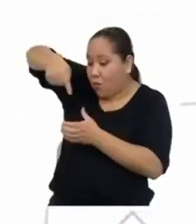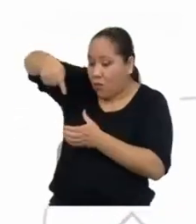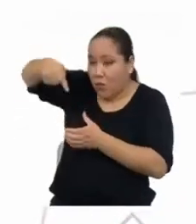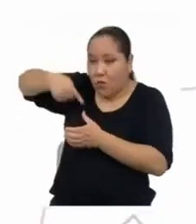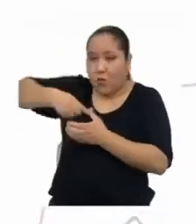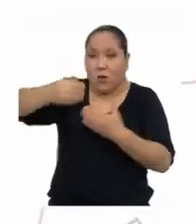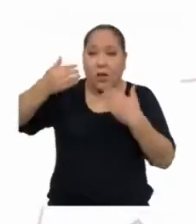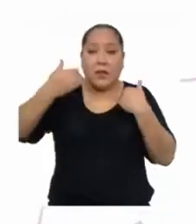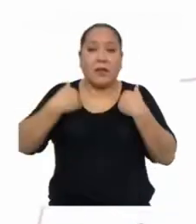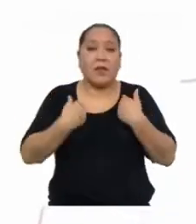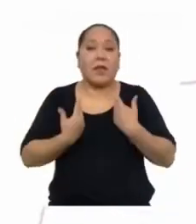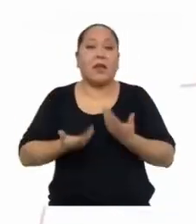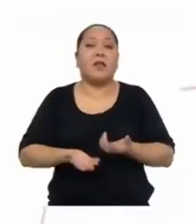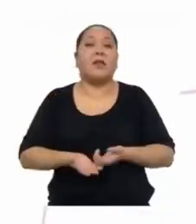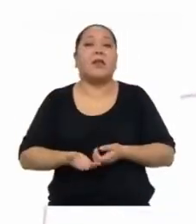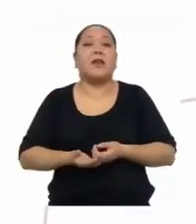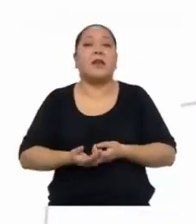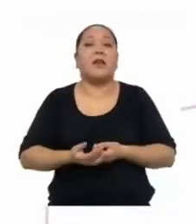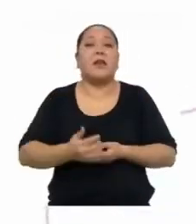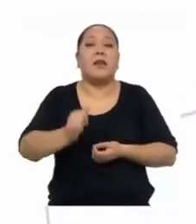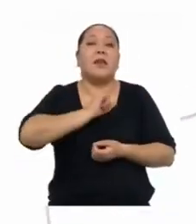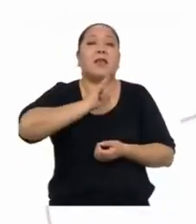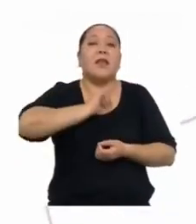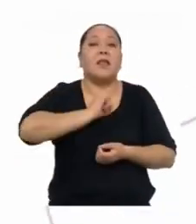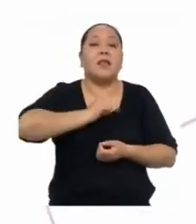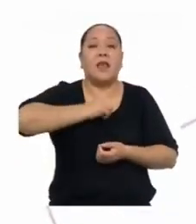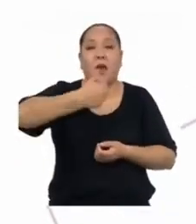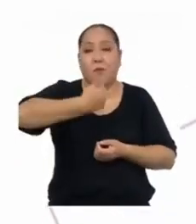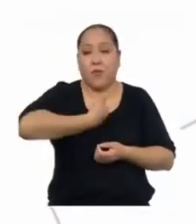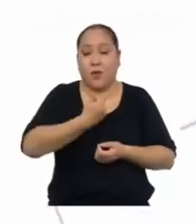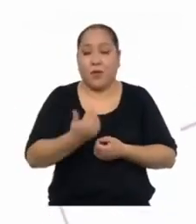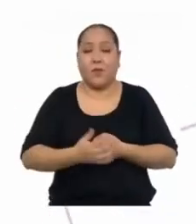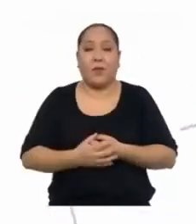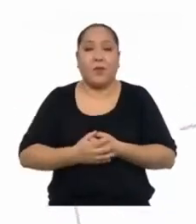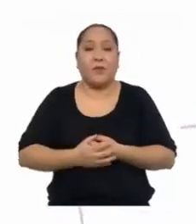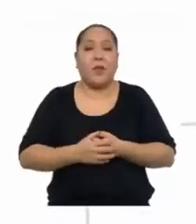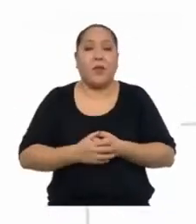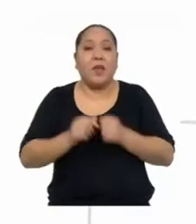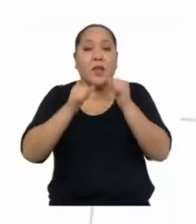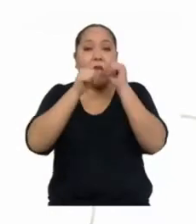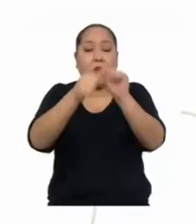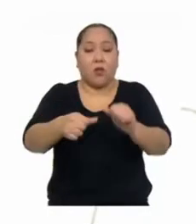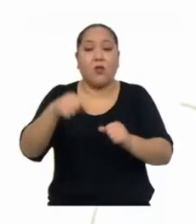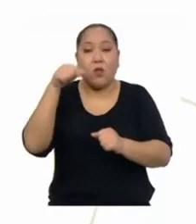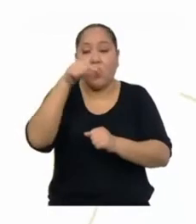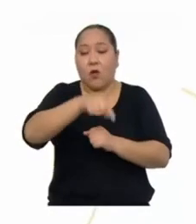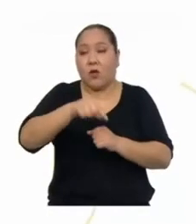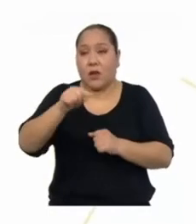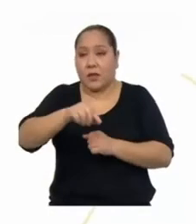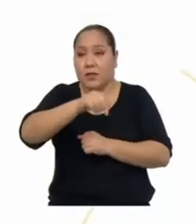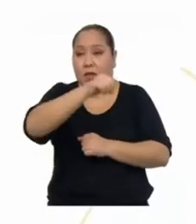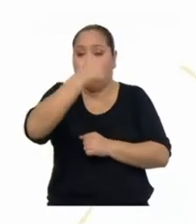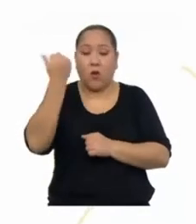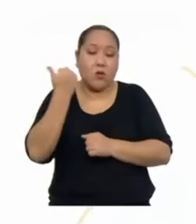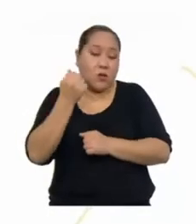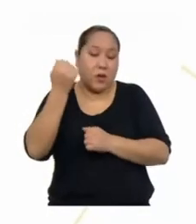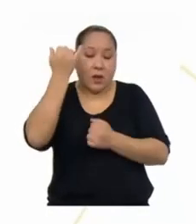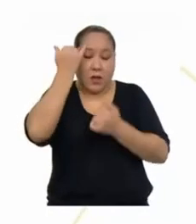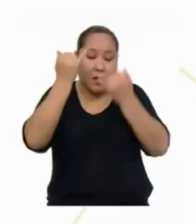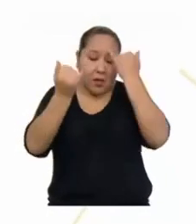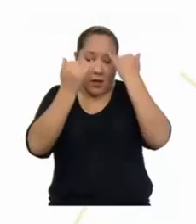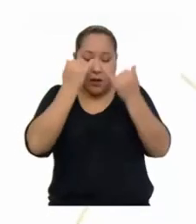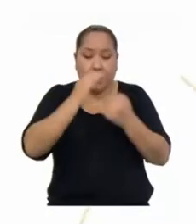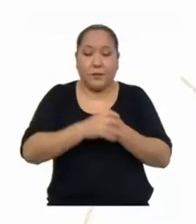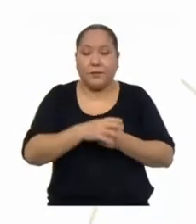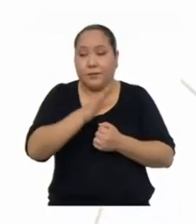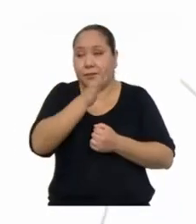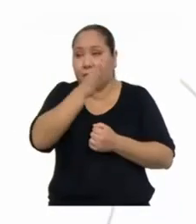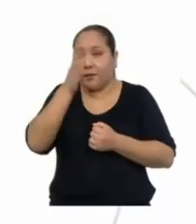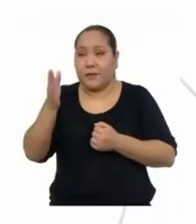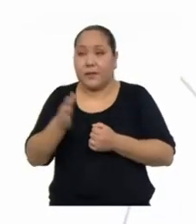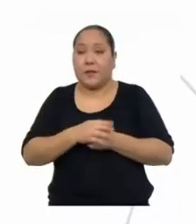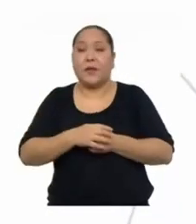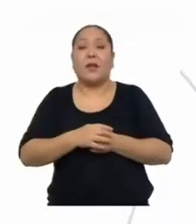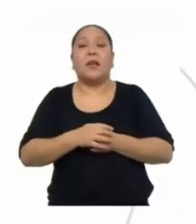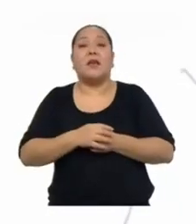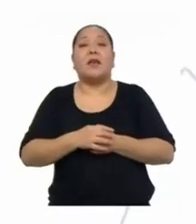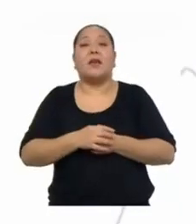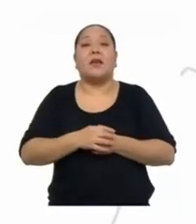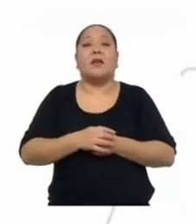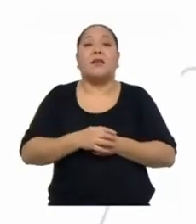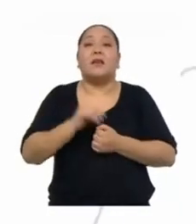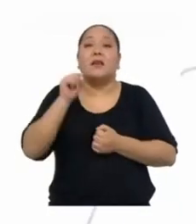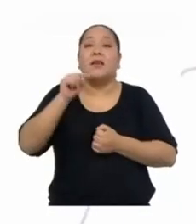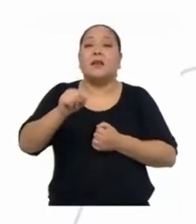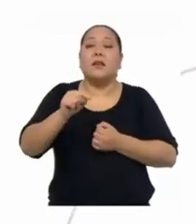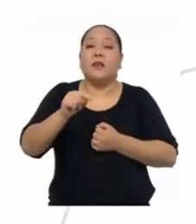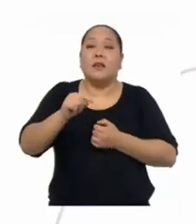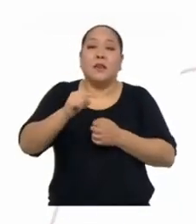poseen identidad propia. Y seguir con esta otra idea. Esta identidad se refiere a